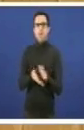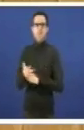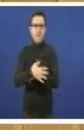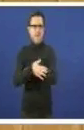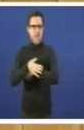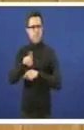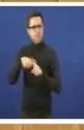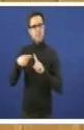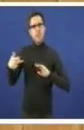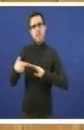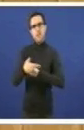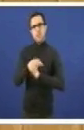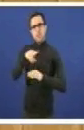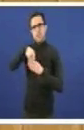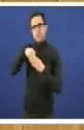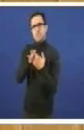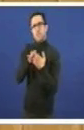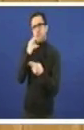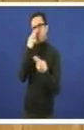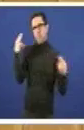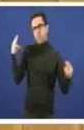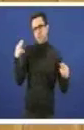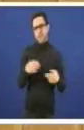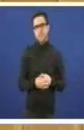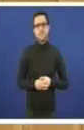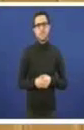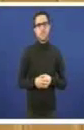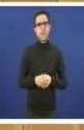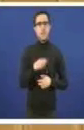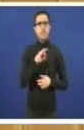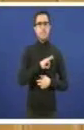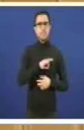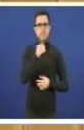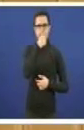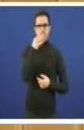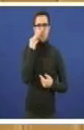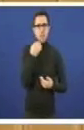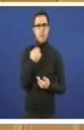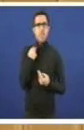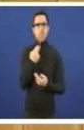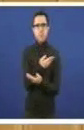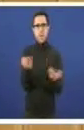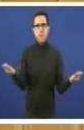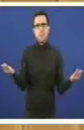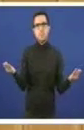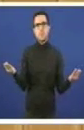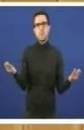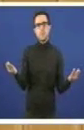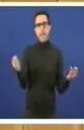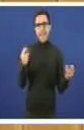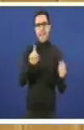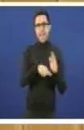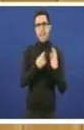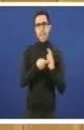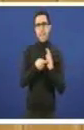recortes nos servicios públicos Señoras e señores diputados A lei de servicios sociais non